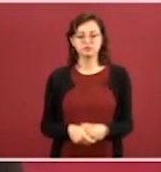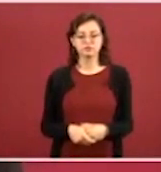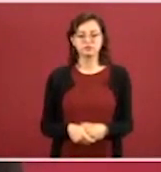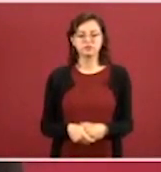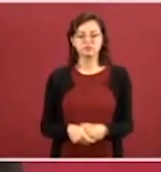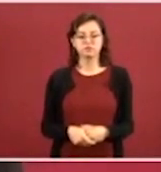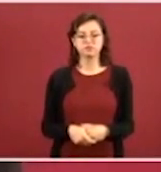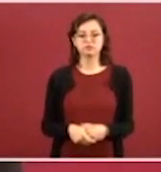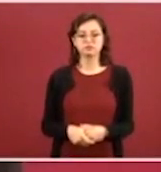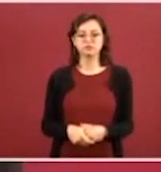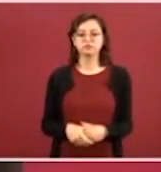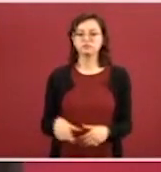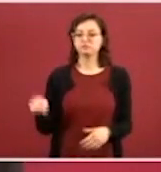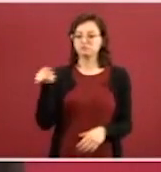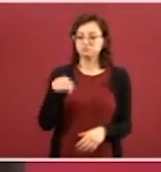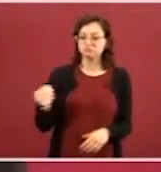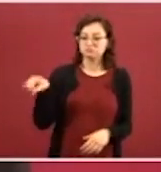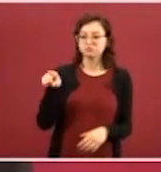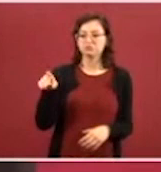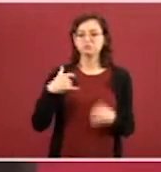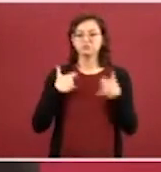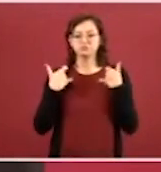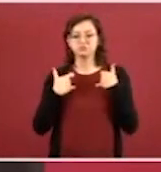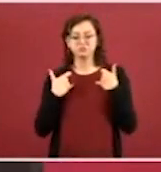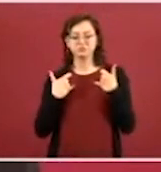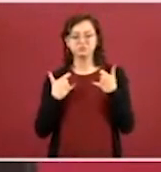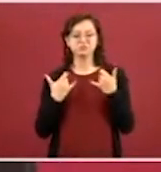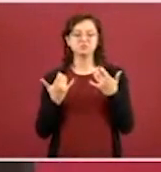están cursando en